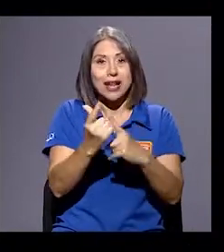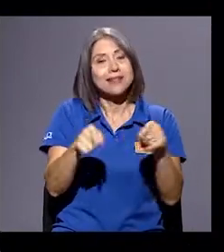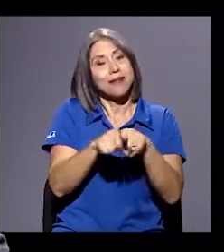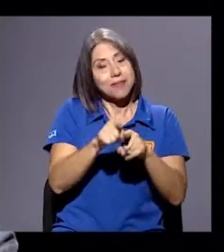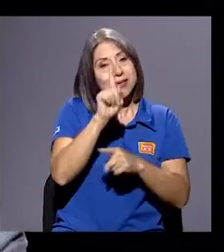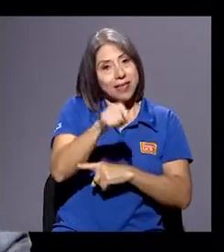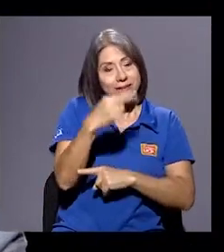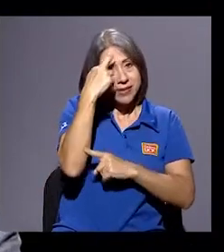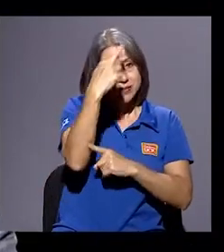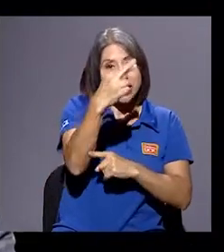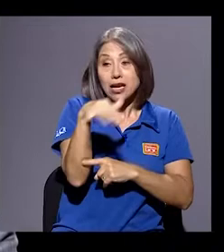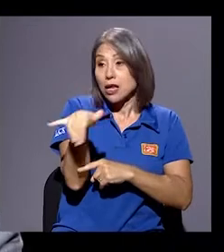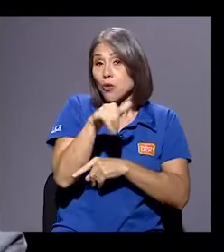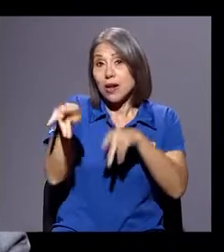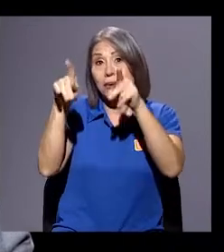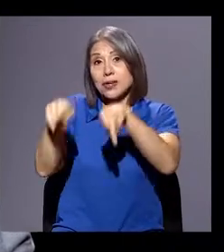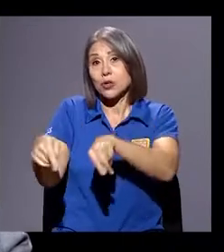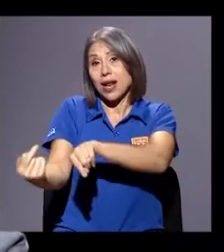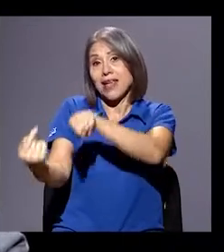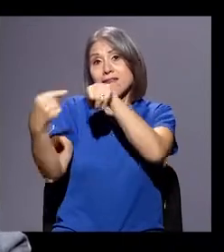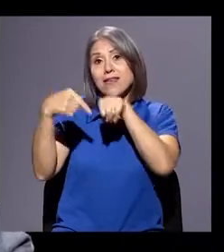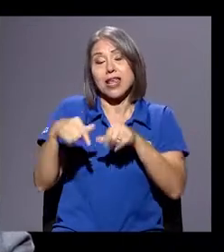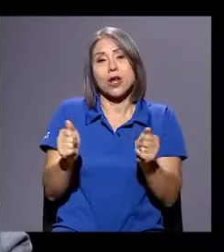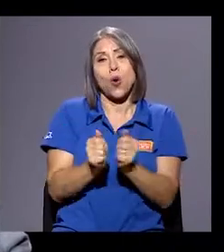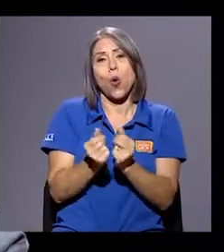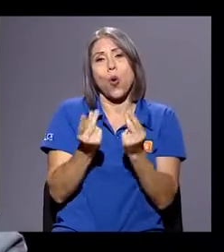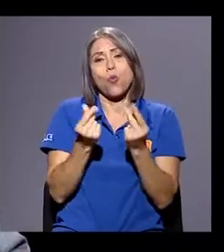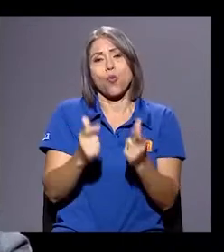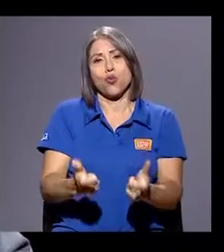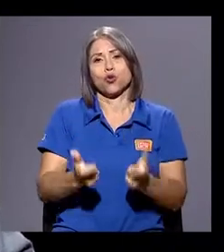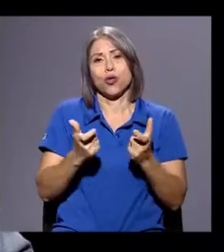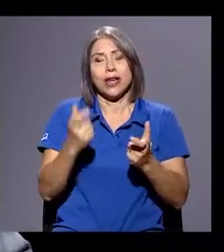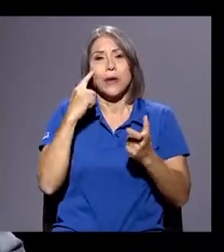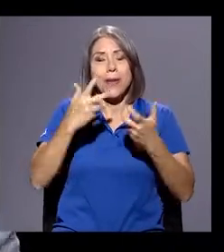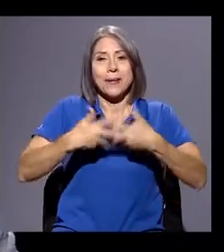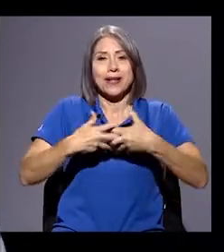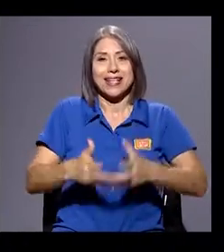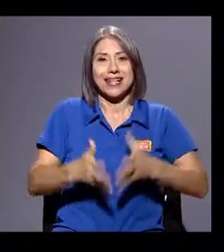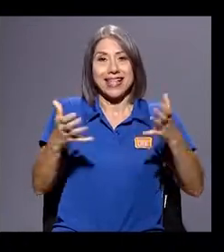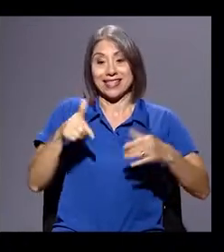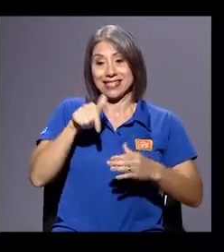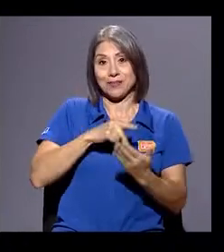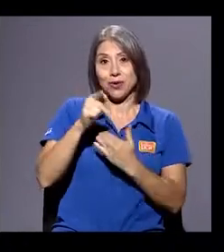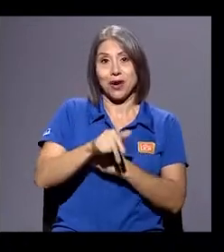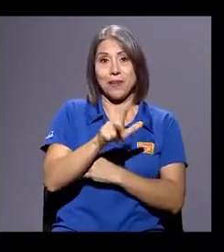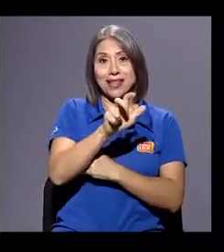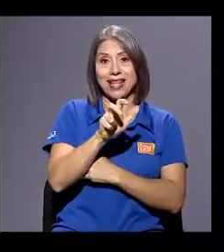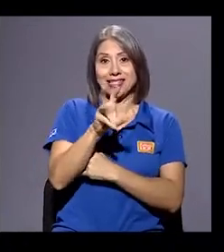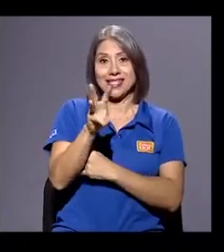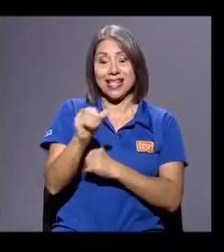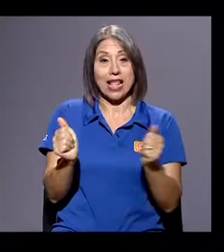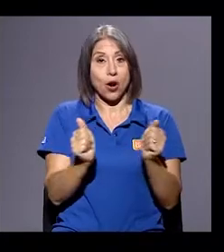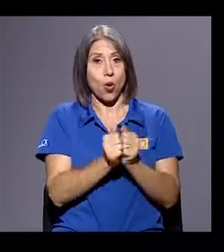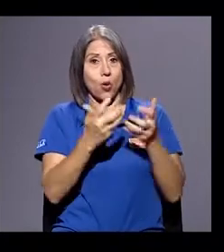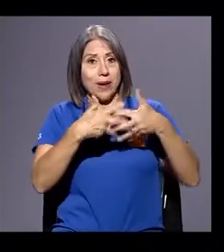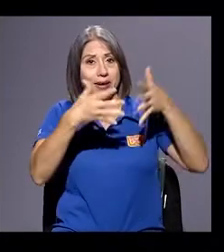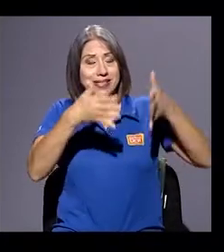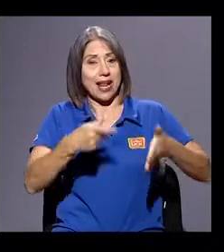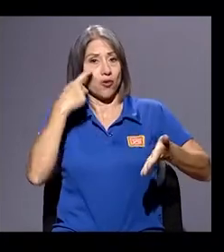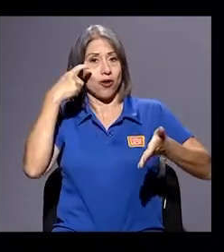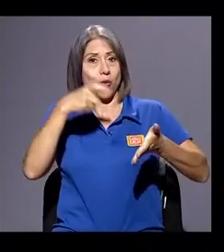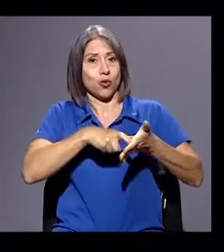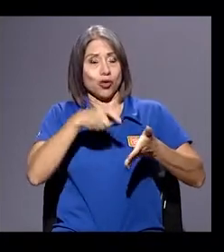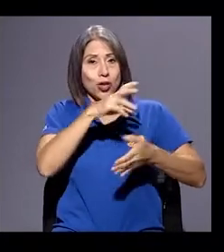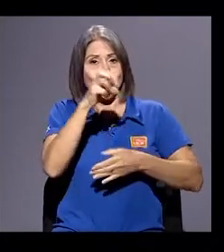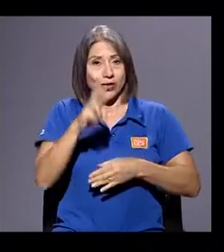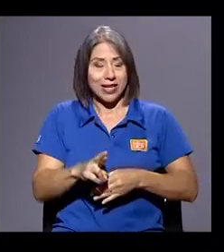el viajero que viene y deja mucho, mucho dinero a las grandes empresas. Estamos en 360 con un empresario reconocido en nuestro país